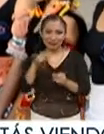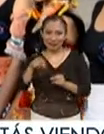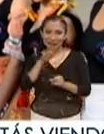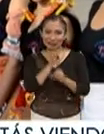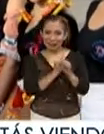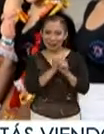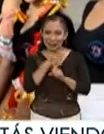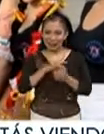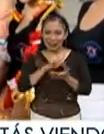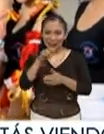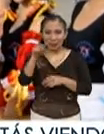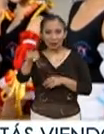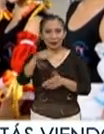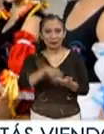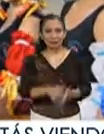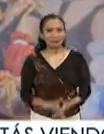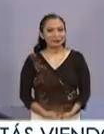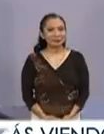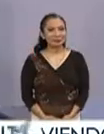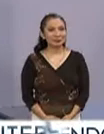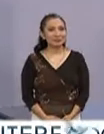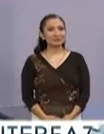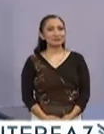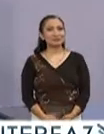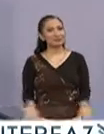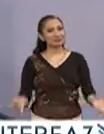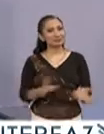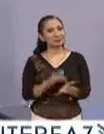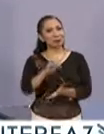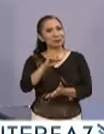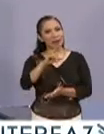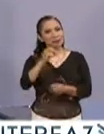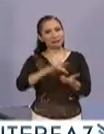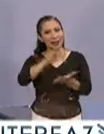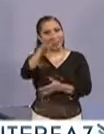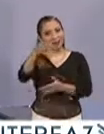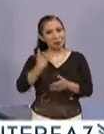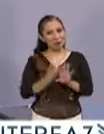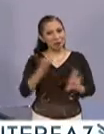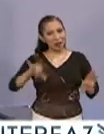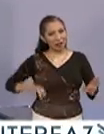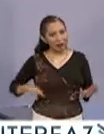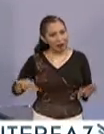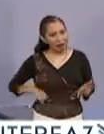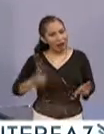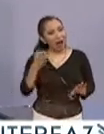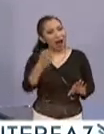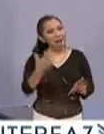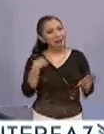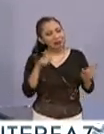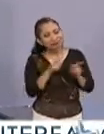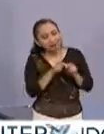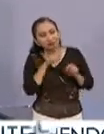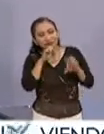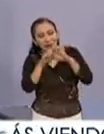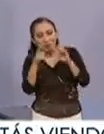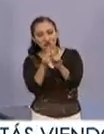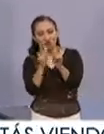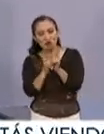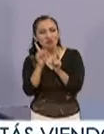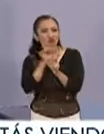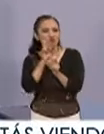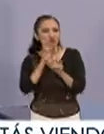este reporte, regresamos al estudio. Así es, Omar, muchas gracias, muy interesante esta pequeña entrevista con este